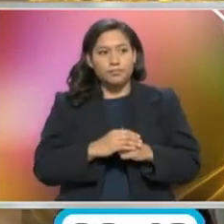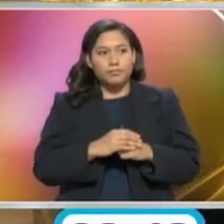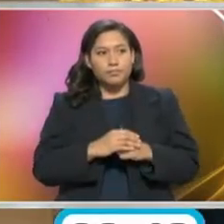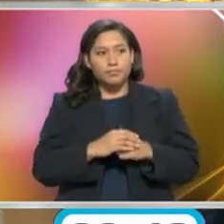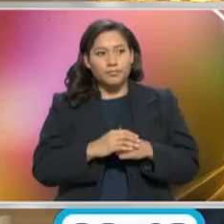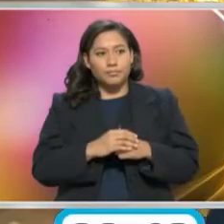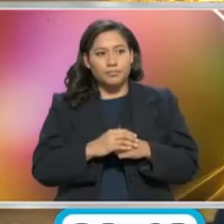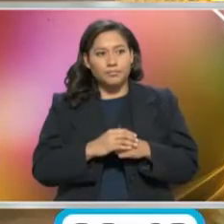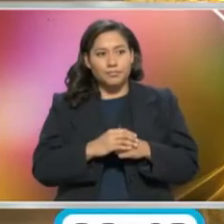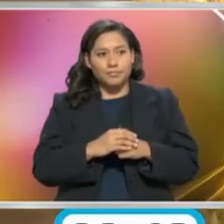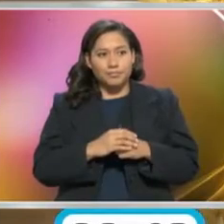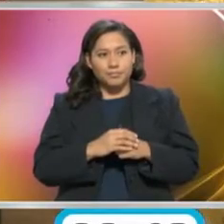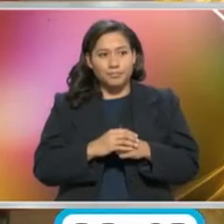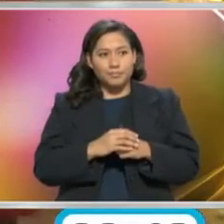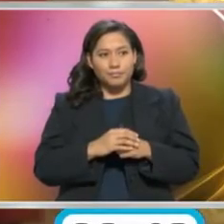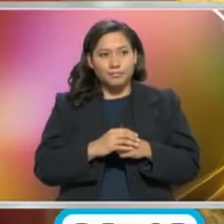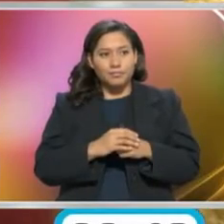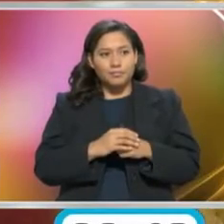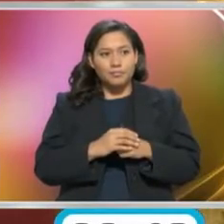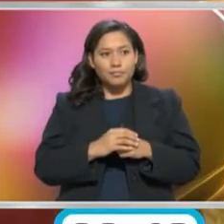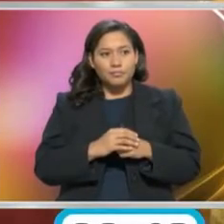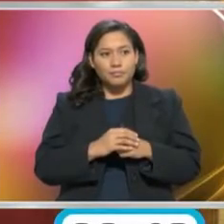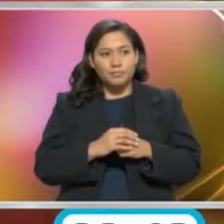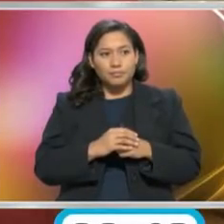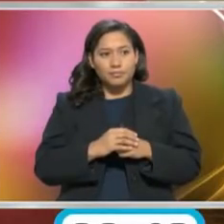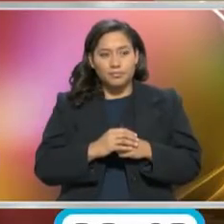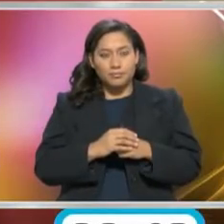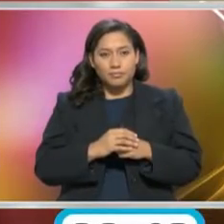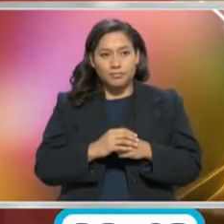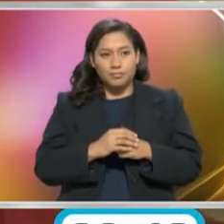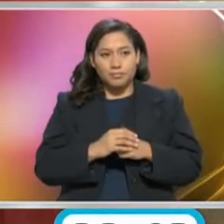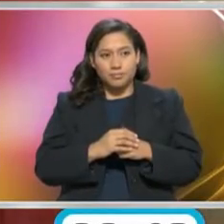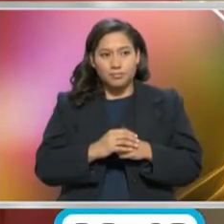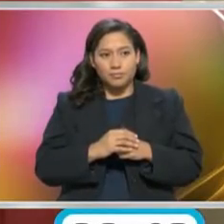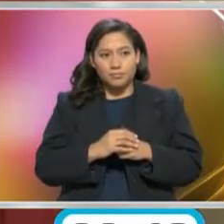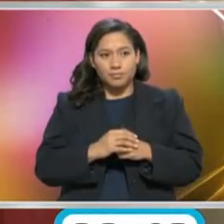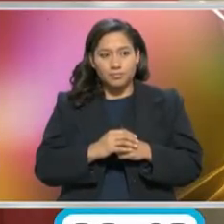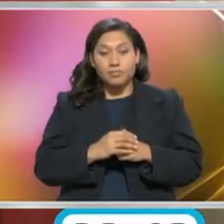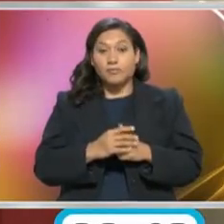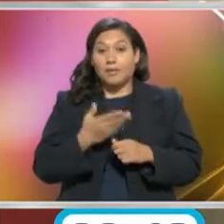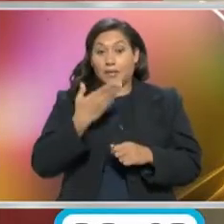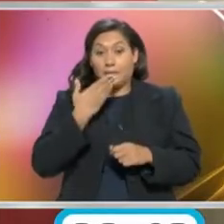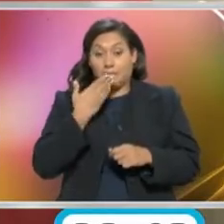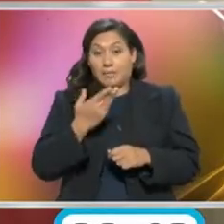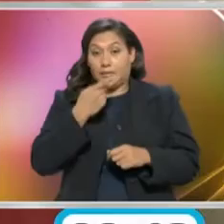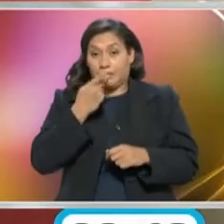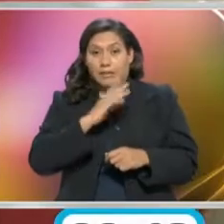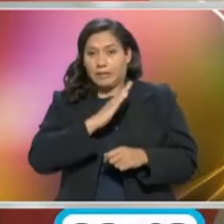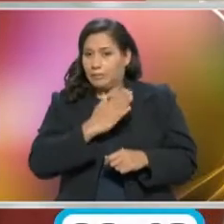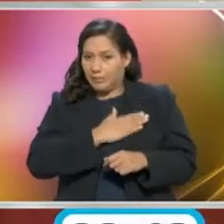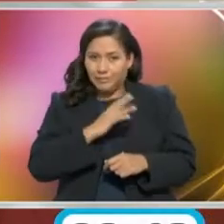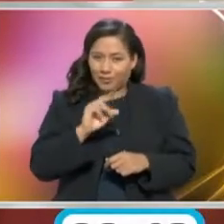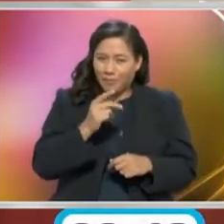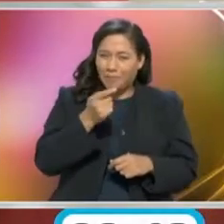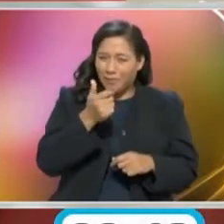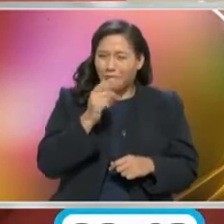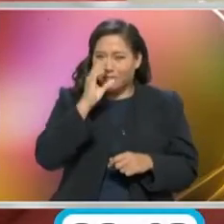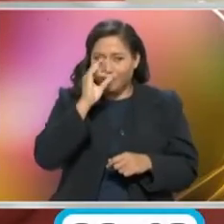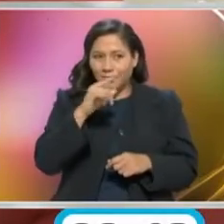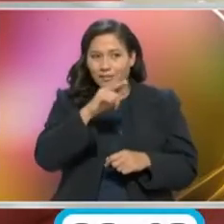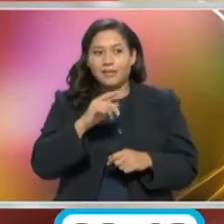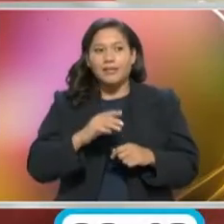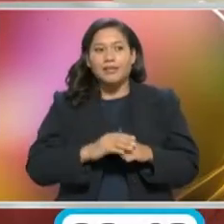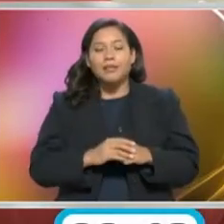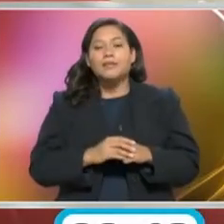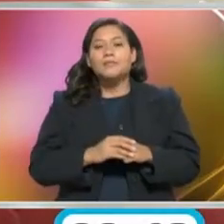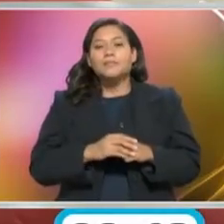díteme de qué labor del Carmen. Bueno, allora no hablo muy español. No, no te preocupes. Okay. Soy